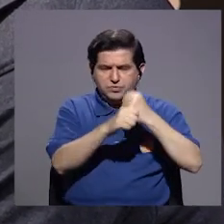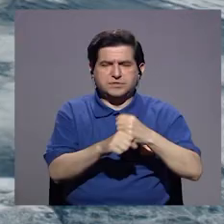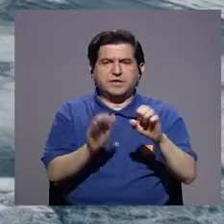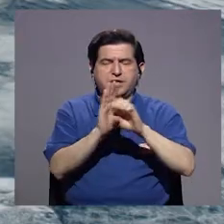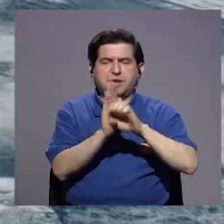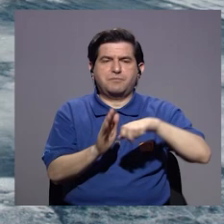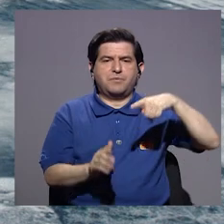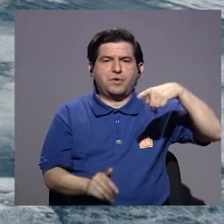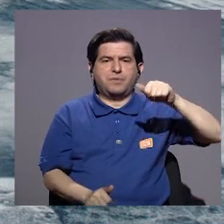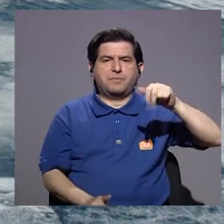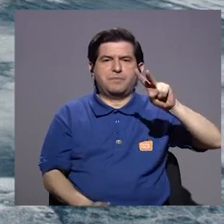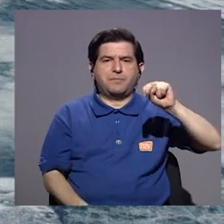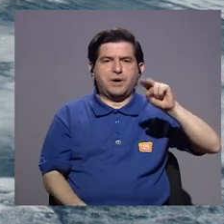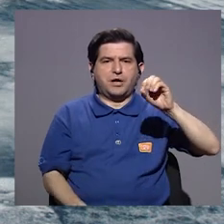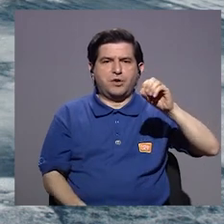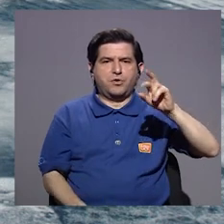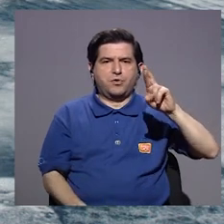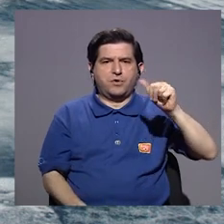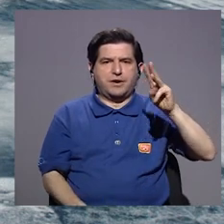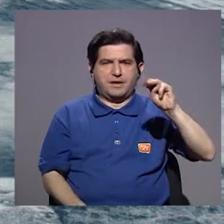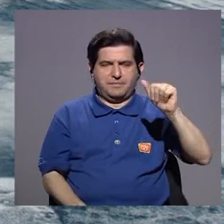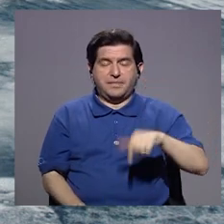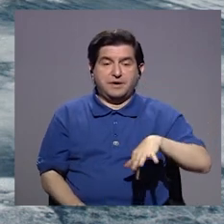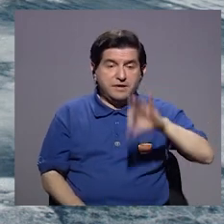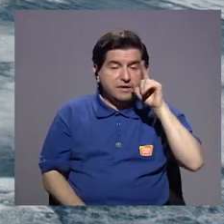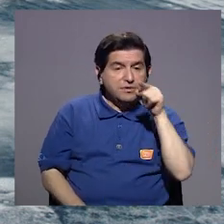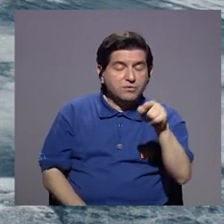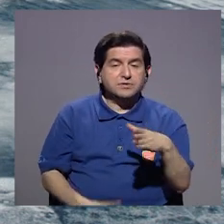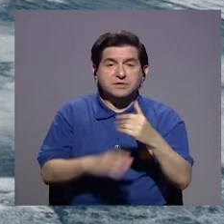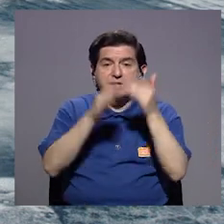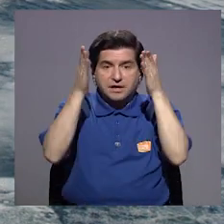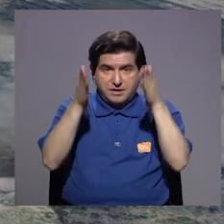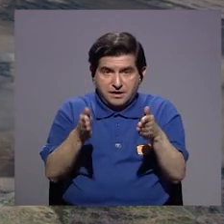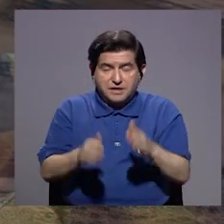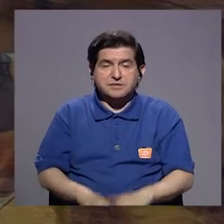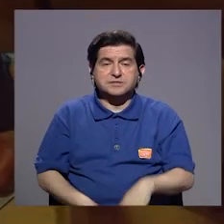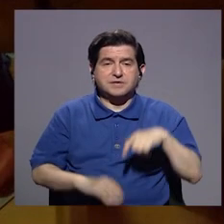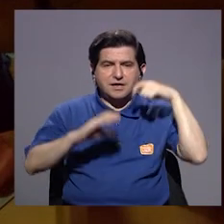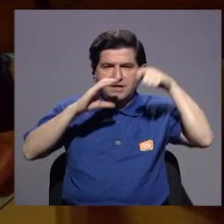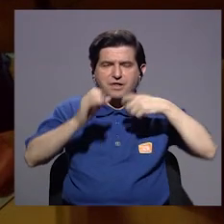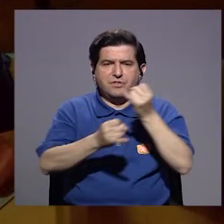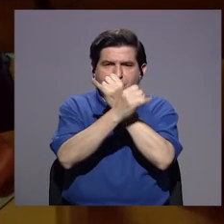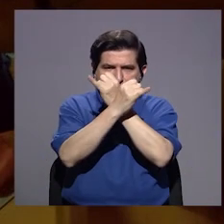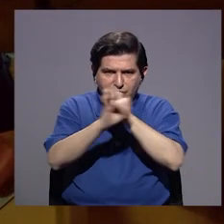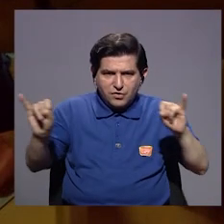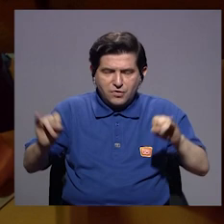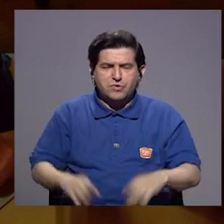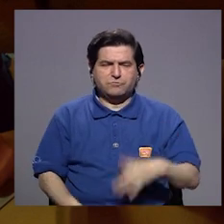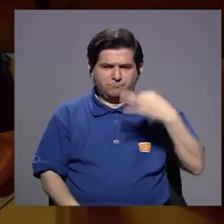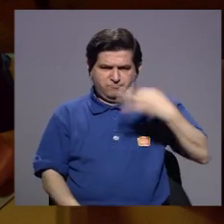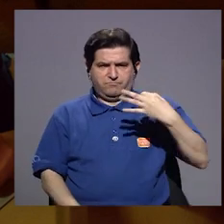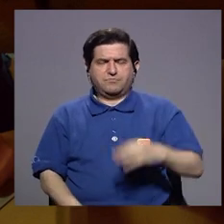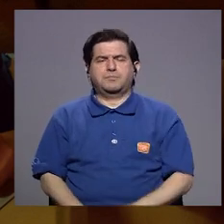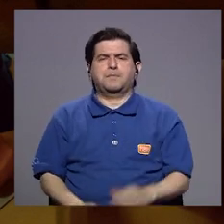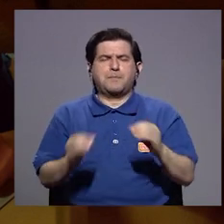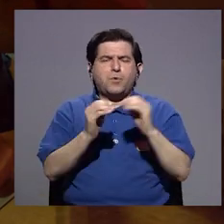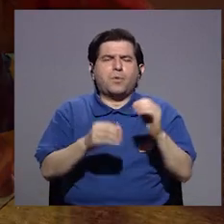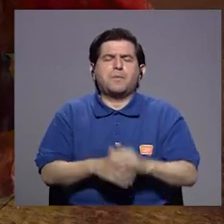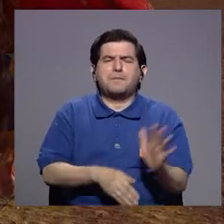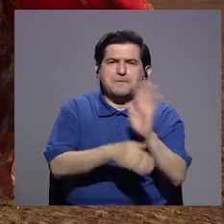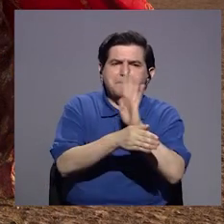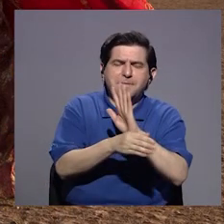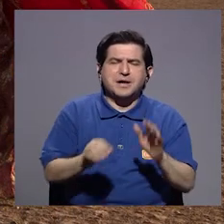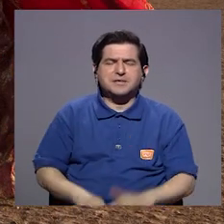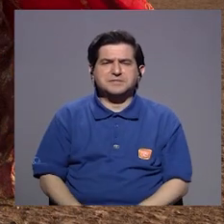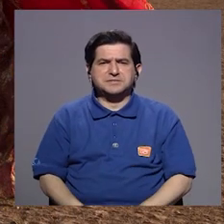por ejemplo Panorama, que es una sección donde se pueden encontrar realizadores y realizadoras de cine independiente ya más consolidados, con más películas,